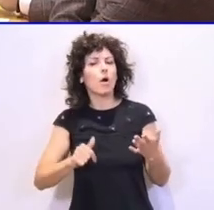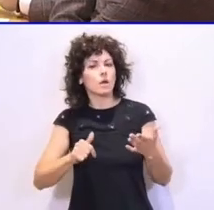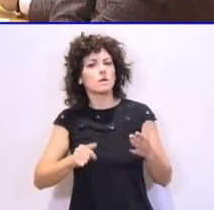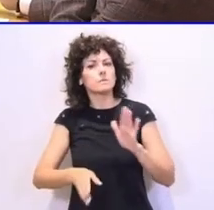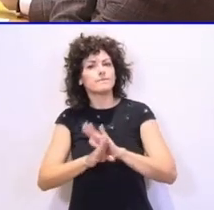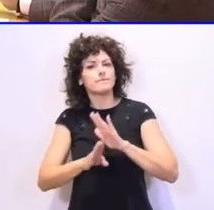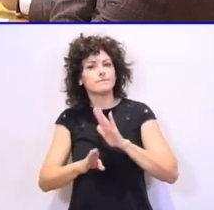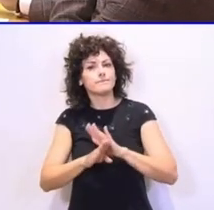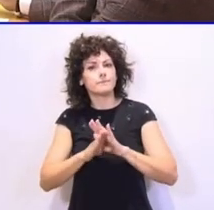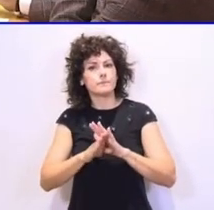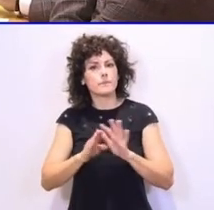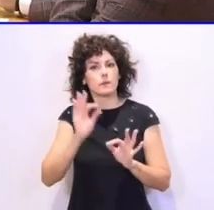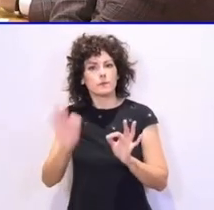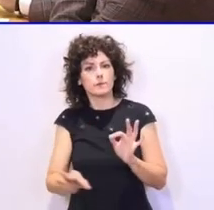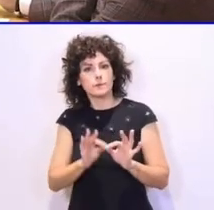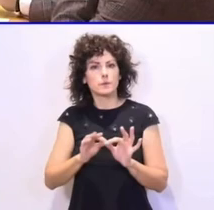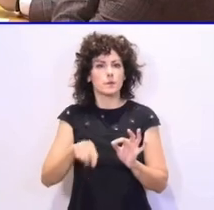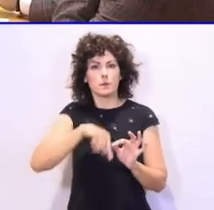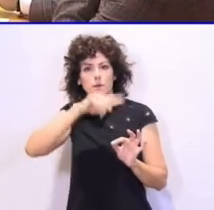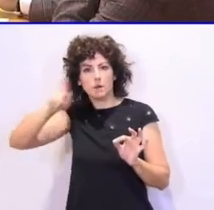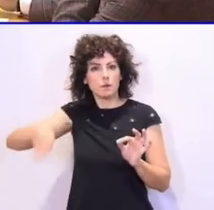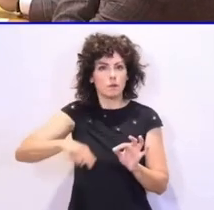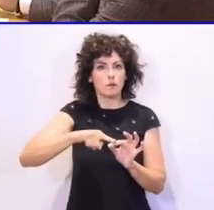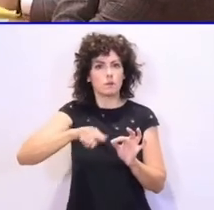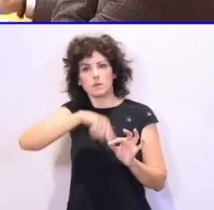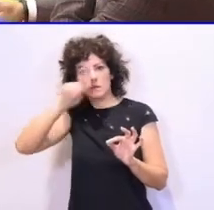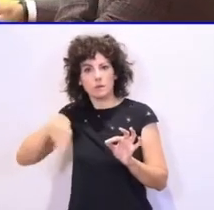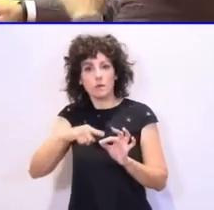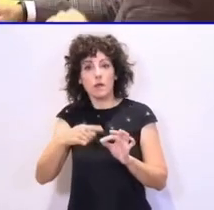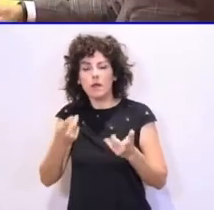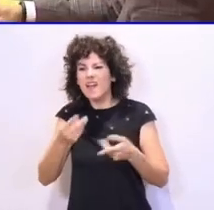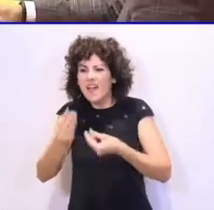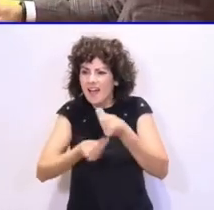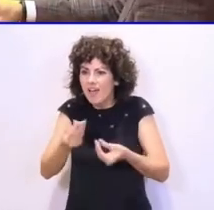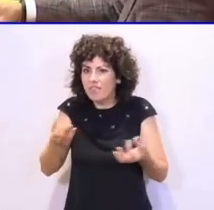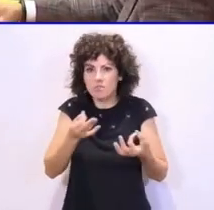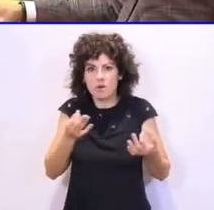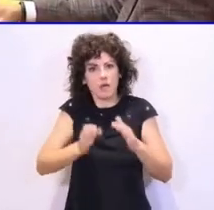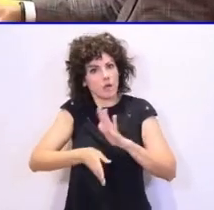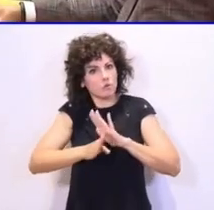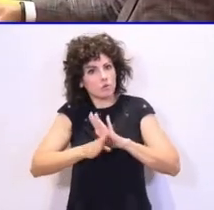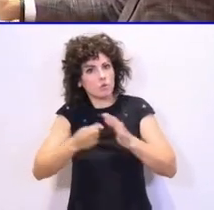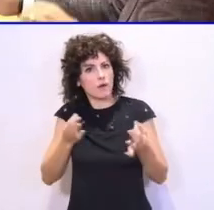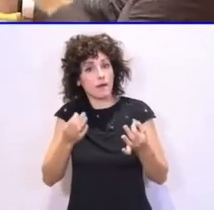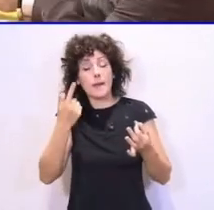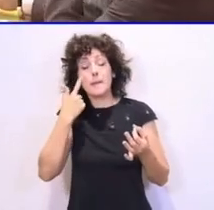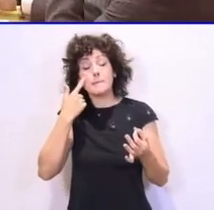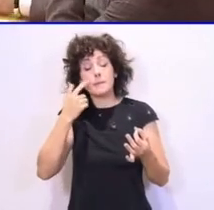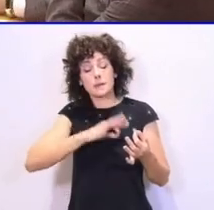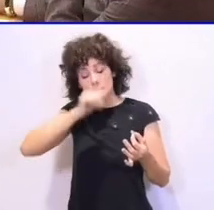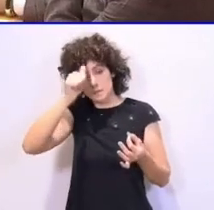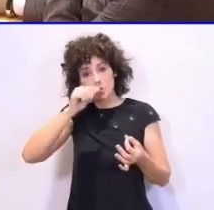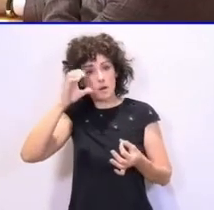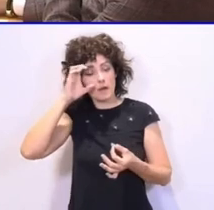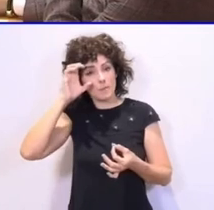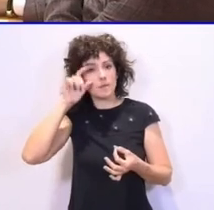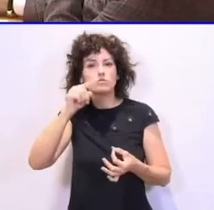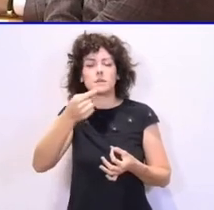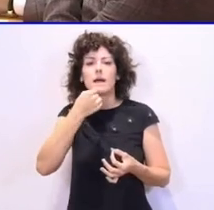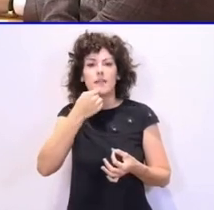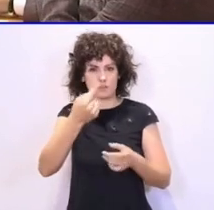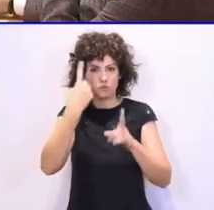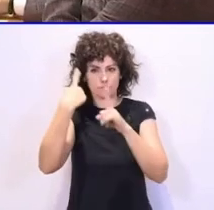dando vueltas a esto Qué es lo que va a seguir haciendo mire Señor capellán usted ha dicho en